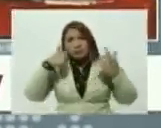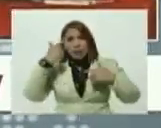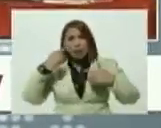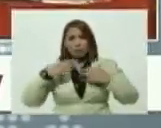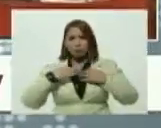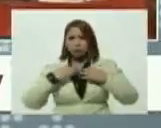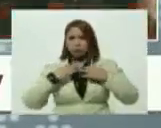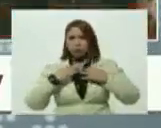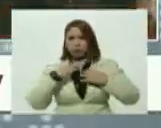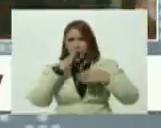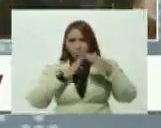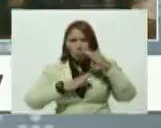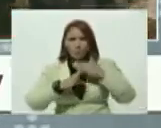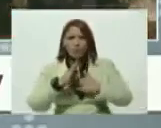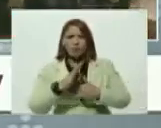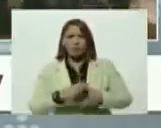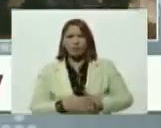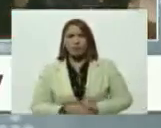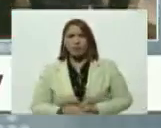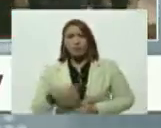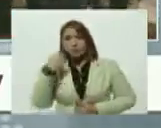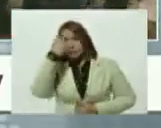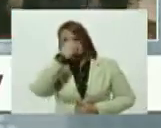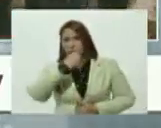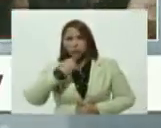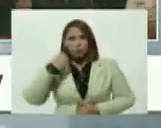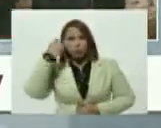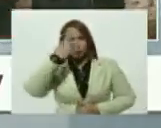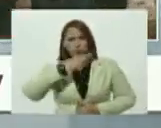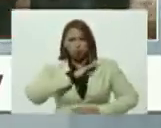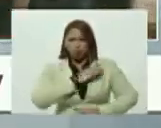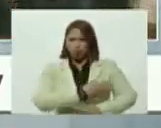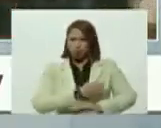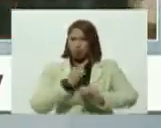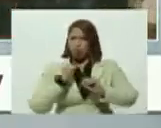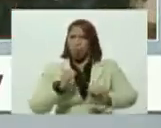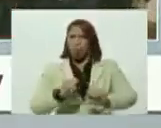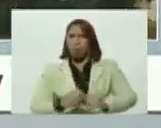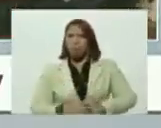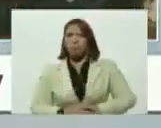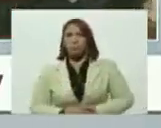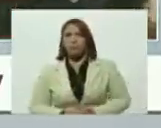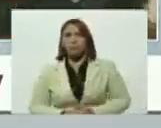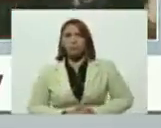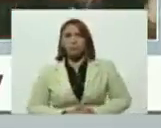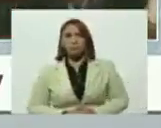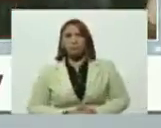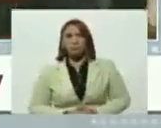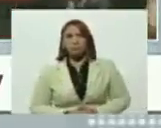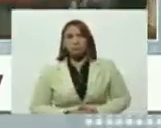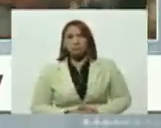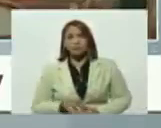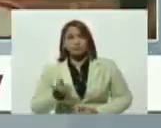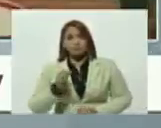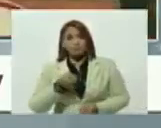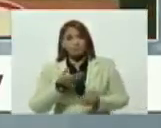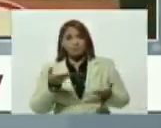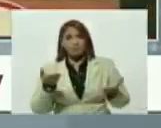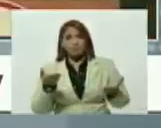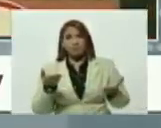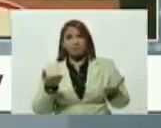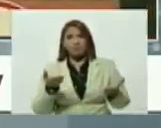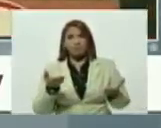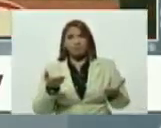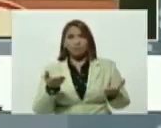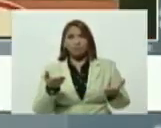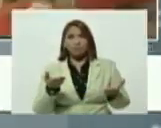humilde, con su rostro de cuchillo, de lanza, de garra. Allá está. Aunque